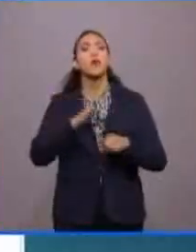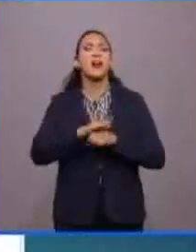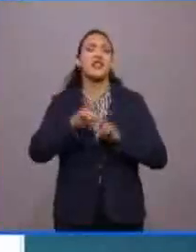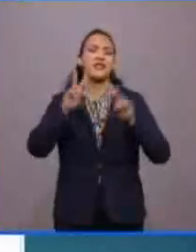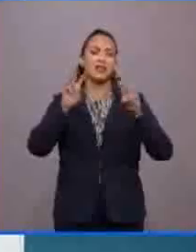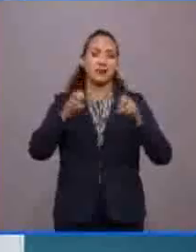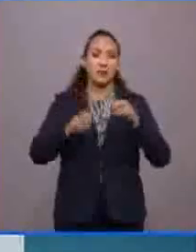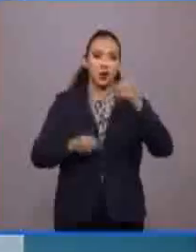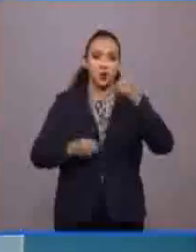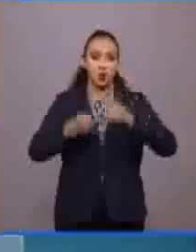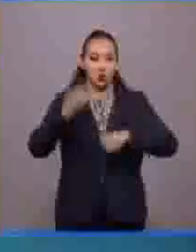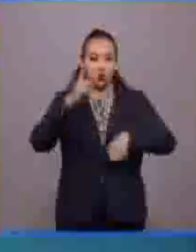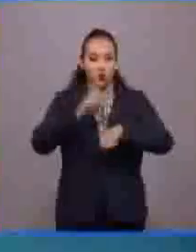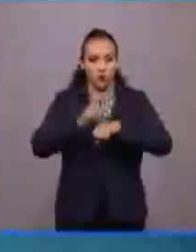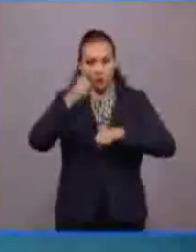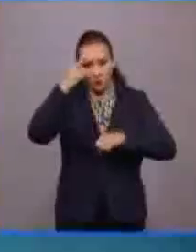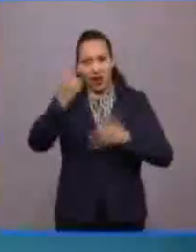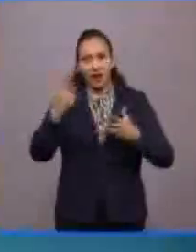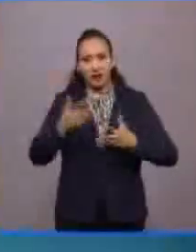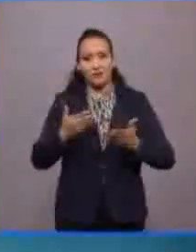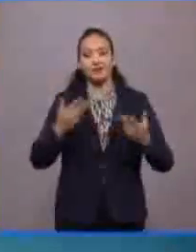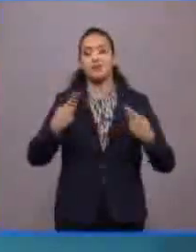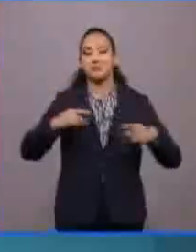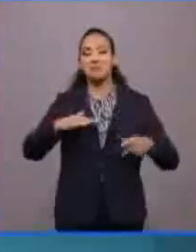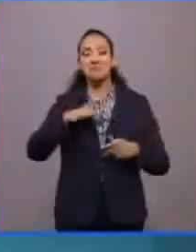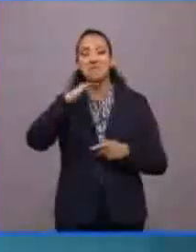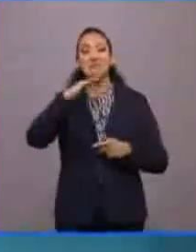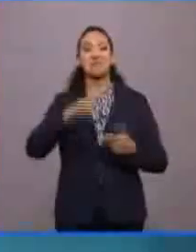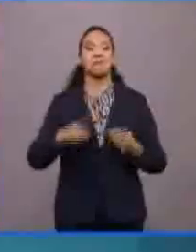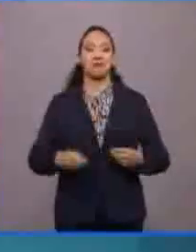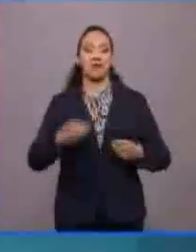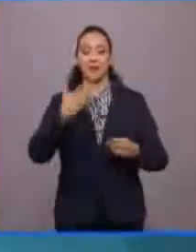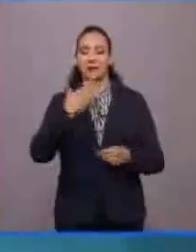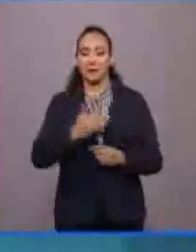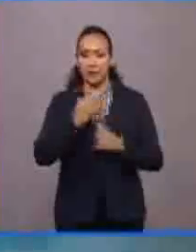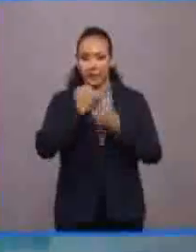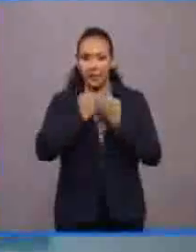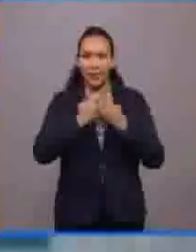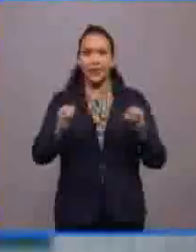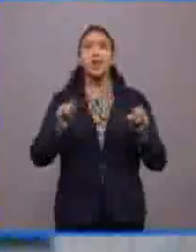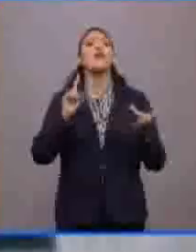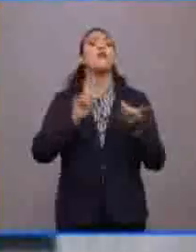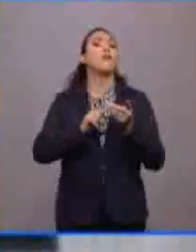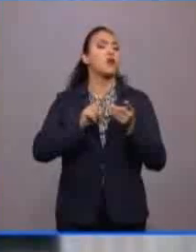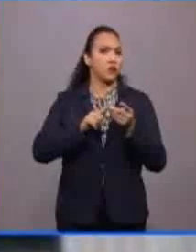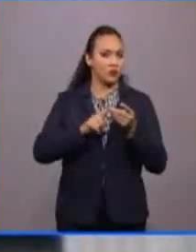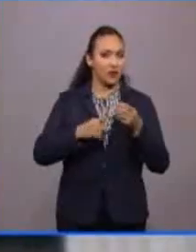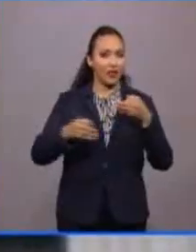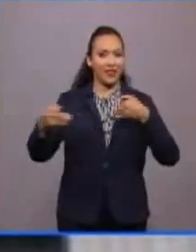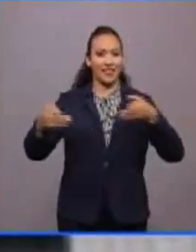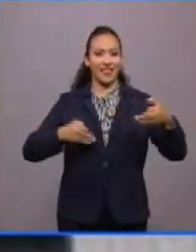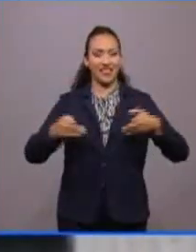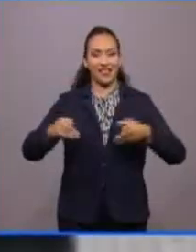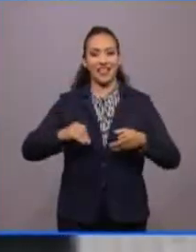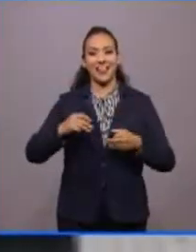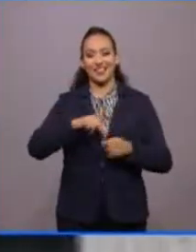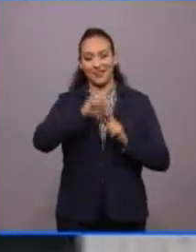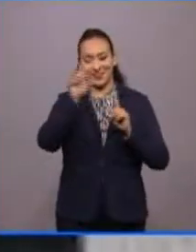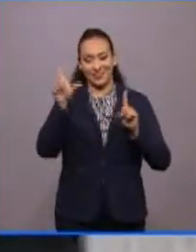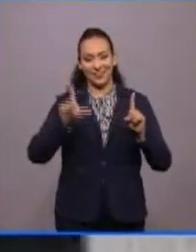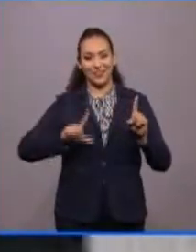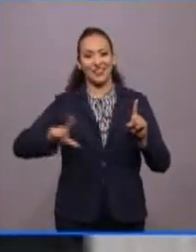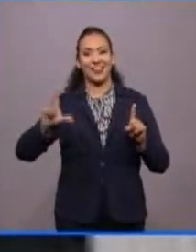Una justicia al día para garantizar la dignidad de las personas. La inauguración se llevará a cabo en el Teatro Nacional en Santo